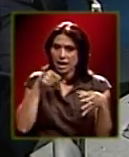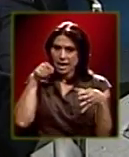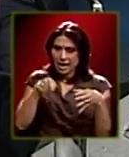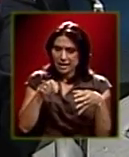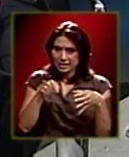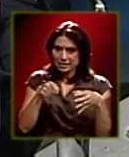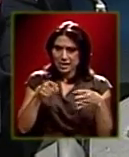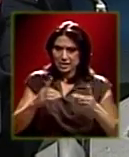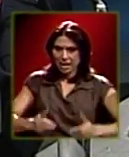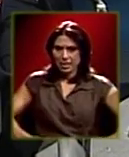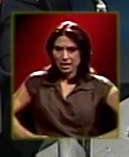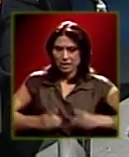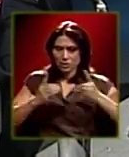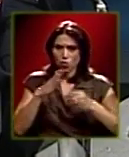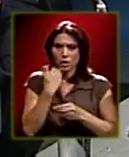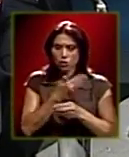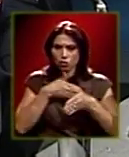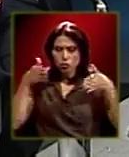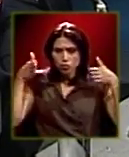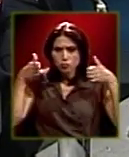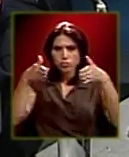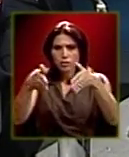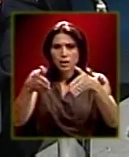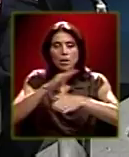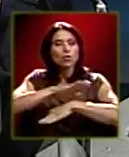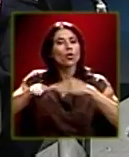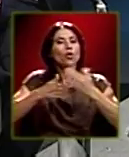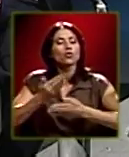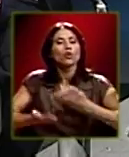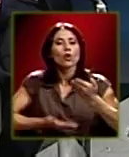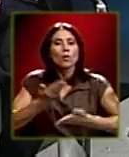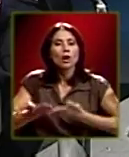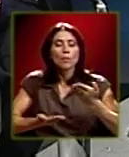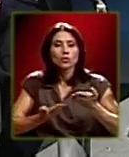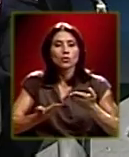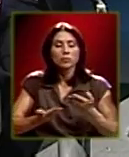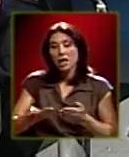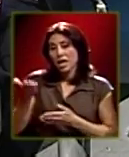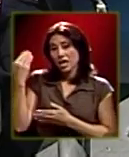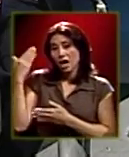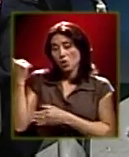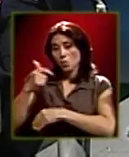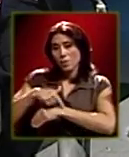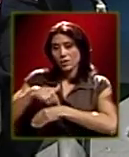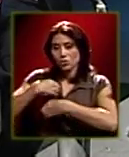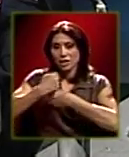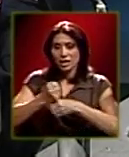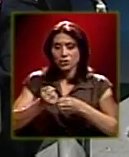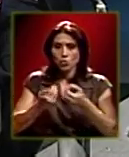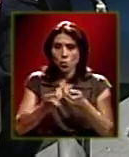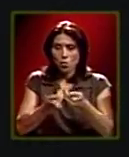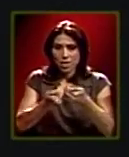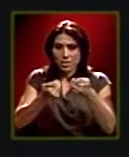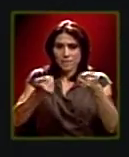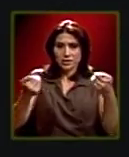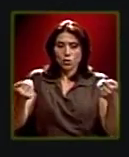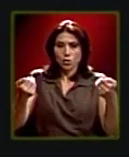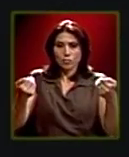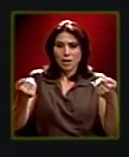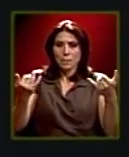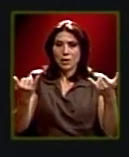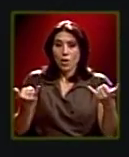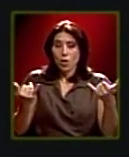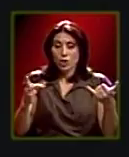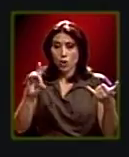seguimos, y colaboremos todos. No, hubo una división en determinado momento, pero ahora vamos juntos, todos los costarricenses,